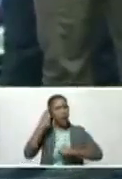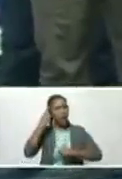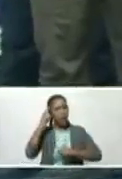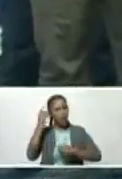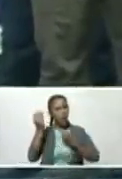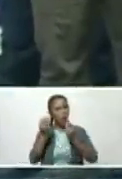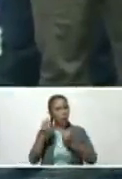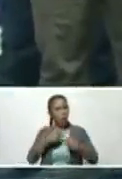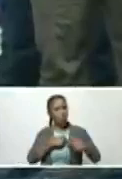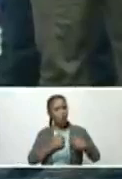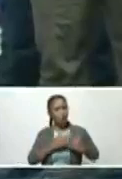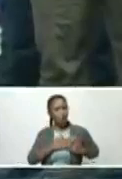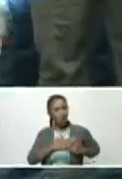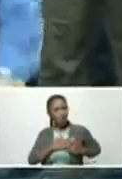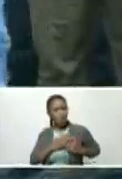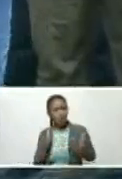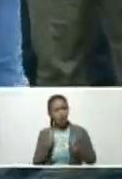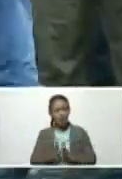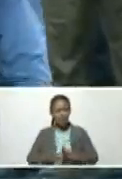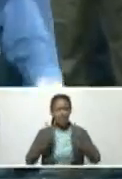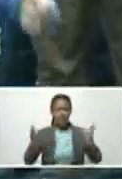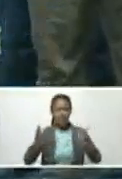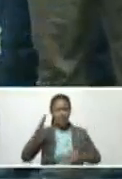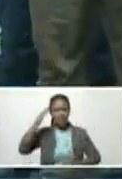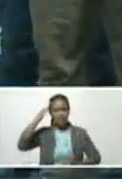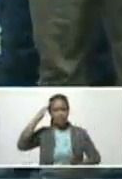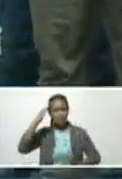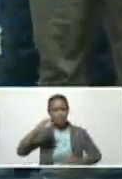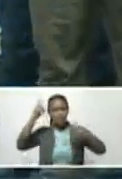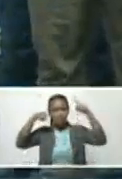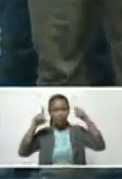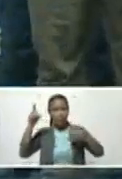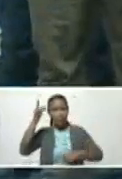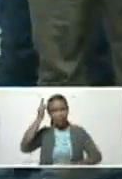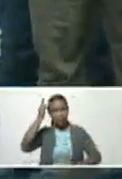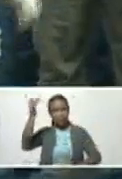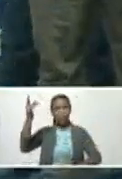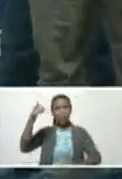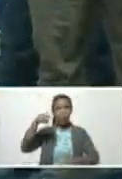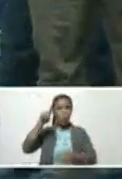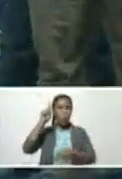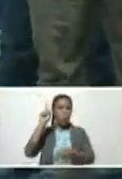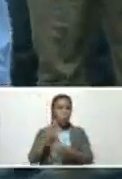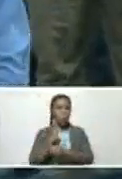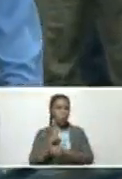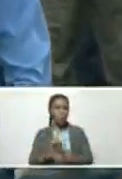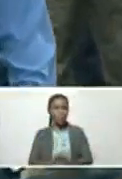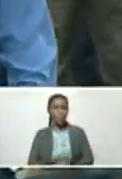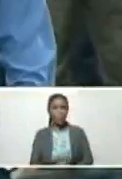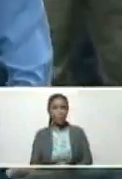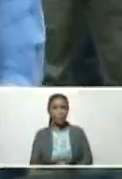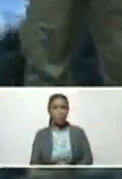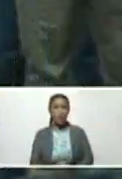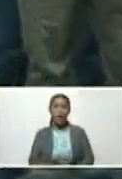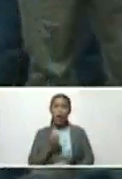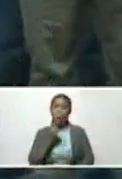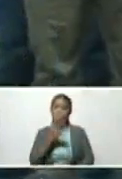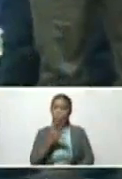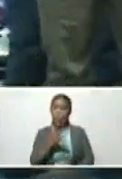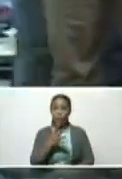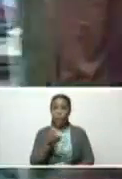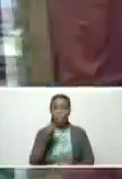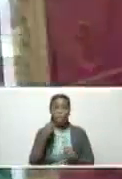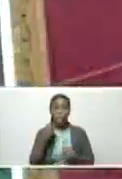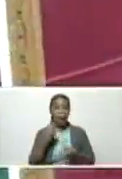¿Recuerdan ese corazón grandioso de nuestro comandante? Esa inteligencia única. Bueno... Para los